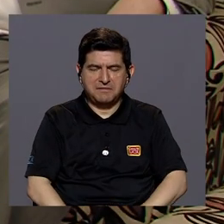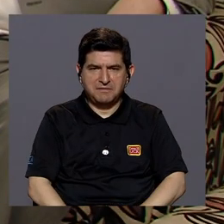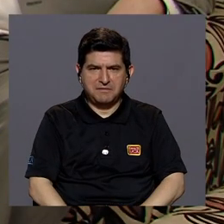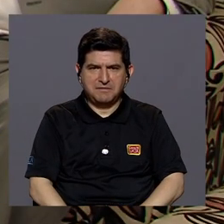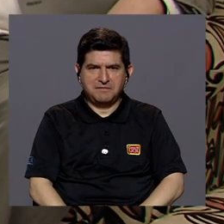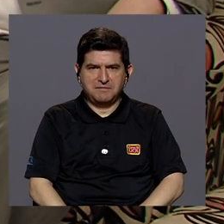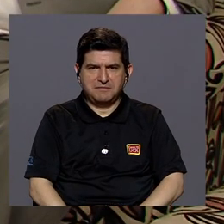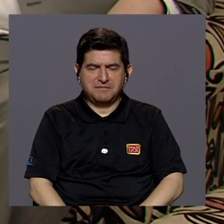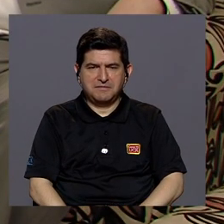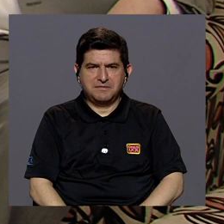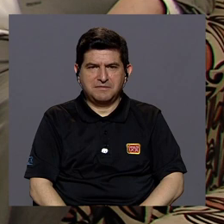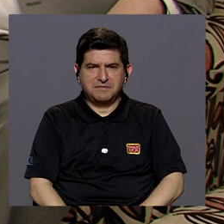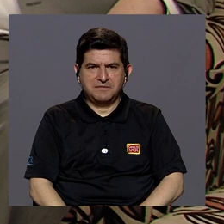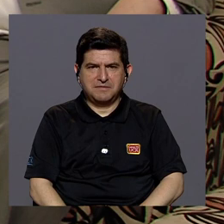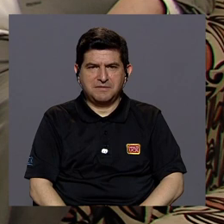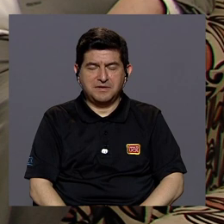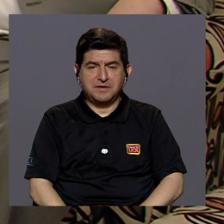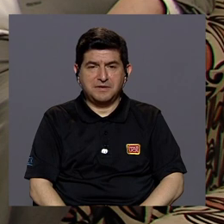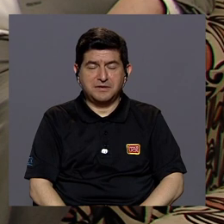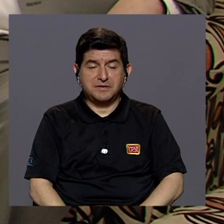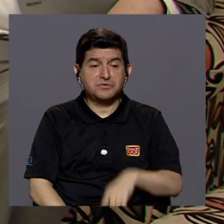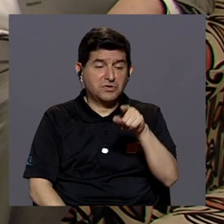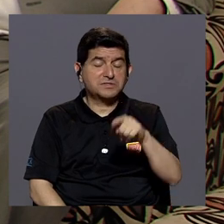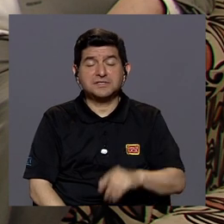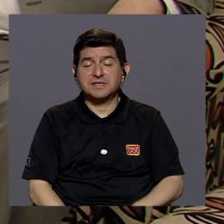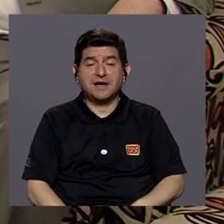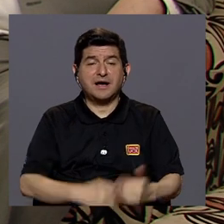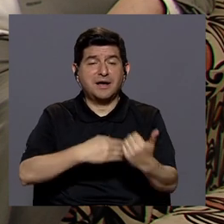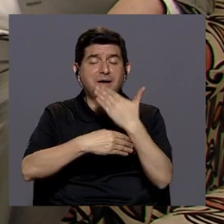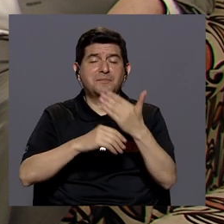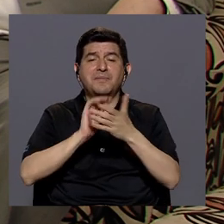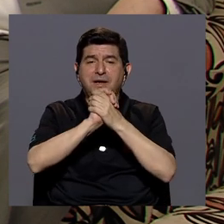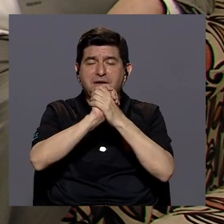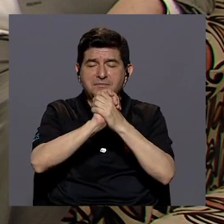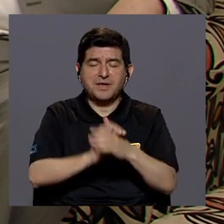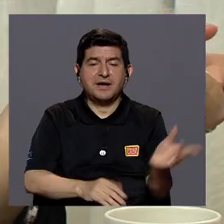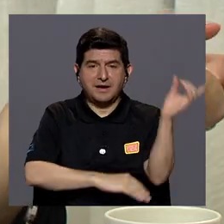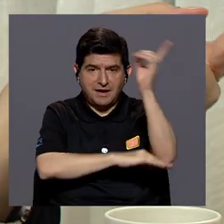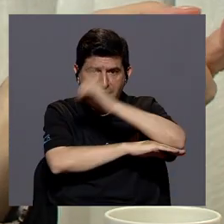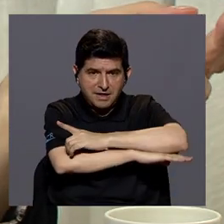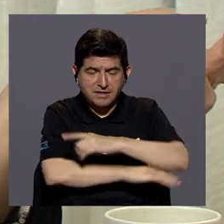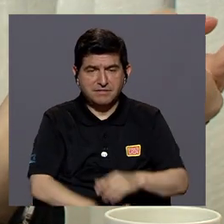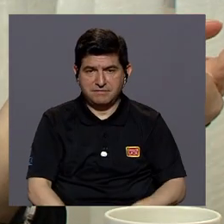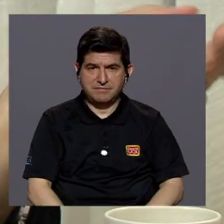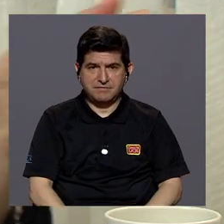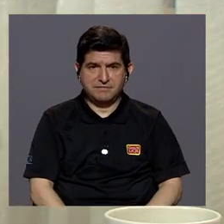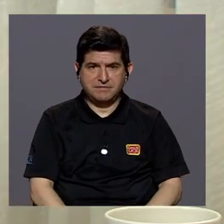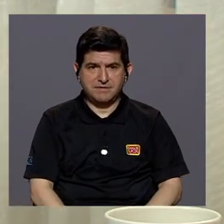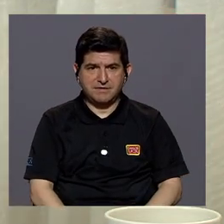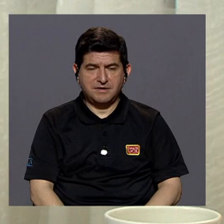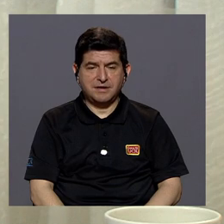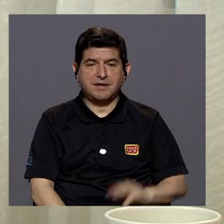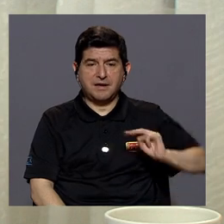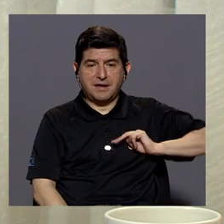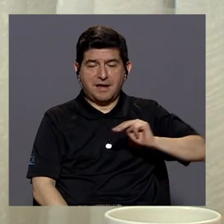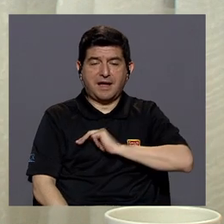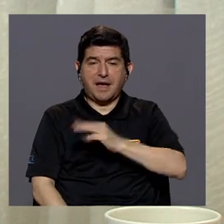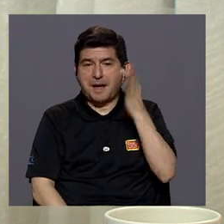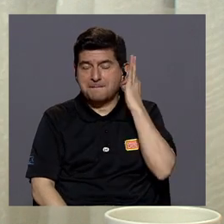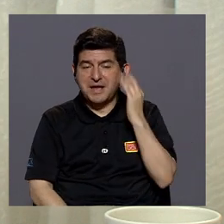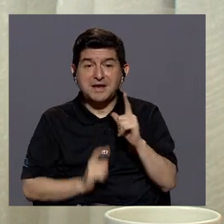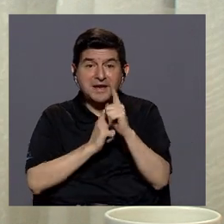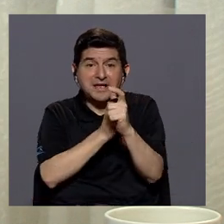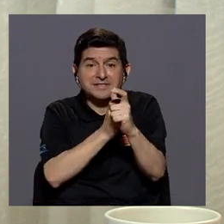20.000, 30.000, así. Y por ahí me manda felicitaciones. Por ejemplo, el día que saqué a la ministra corriendo, que dice, viene el